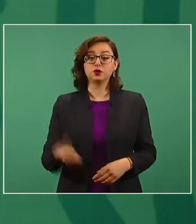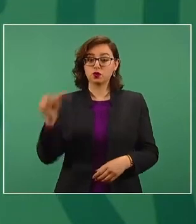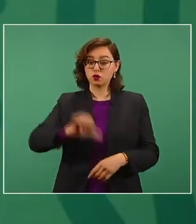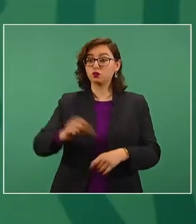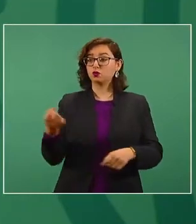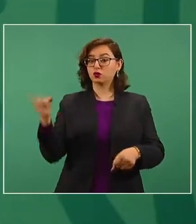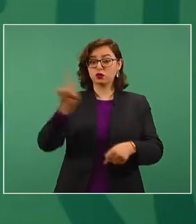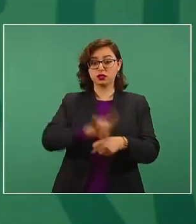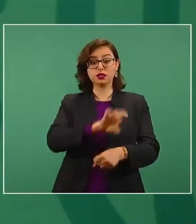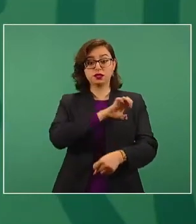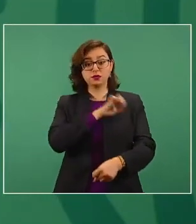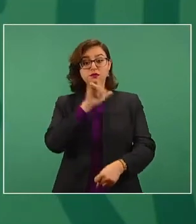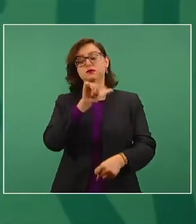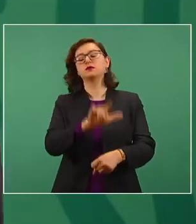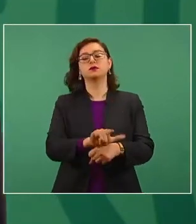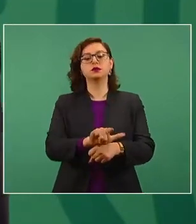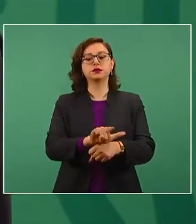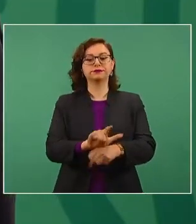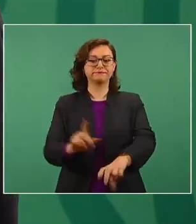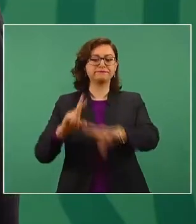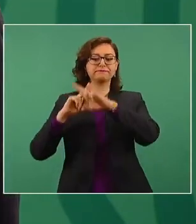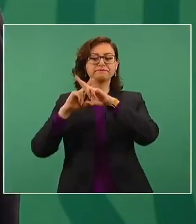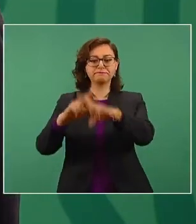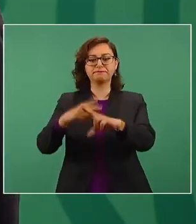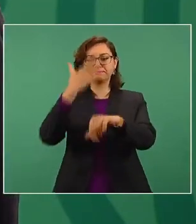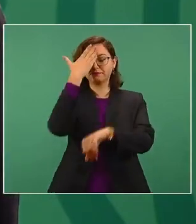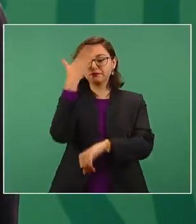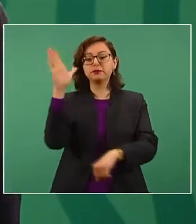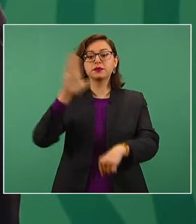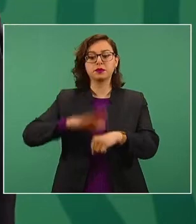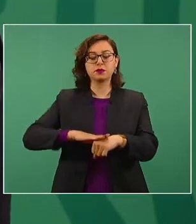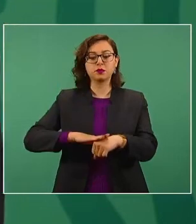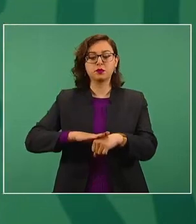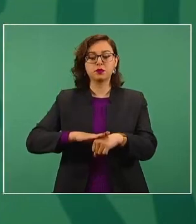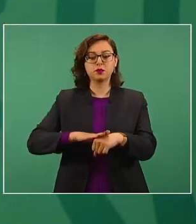especial que se conmemora